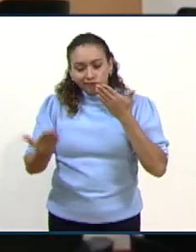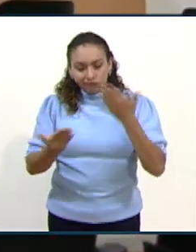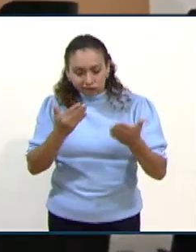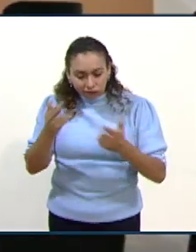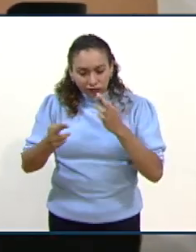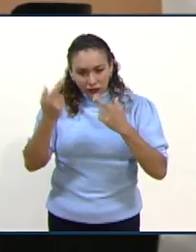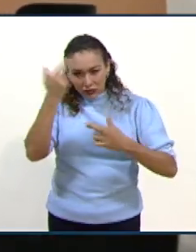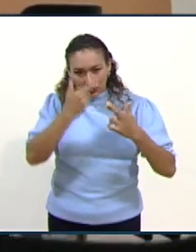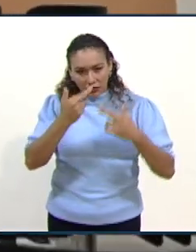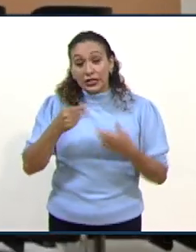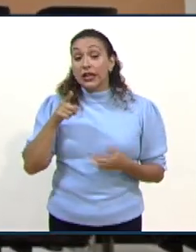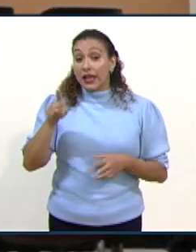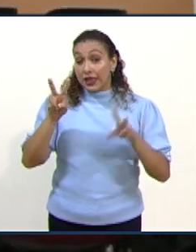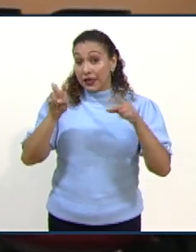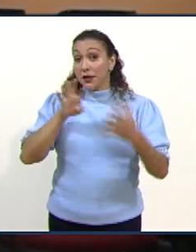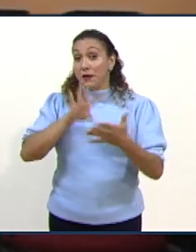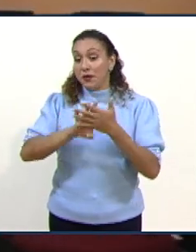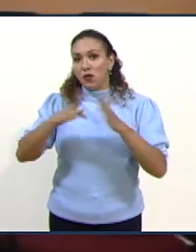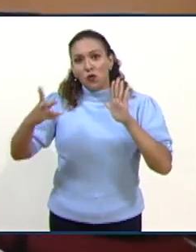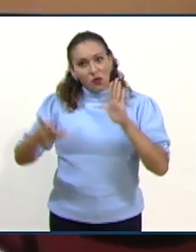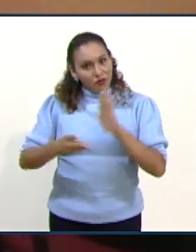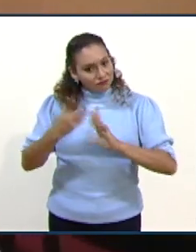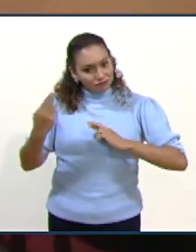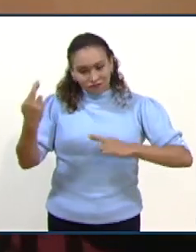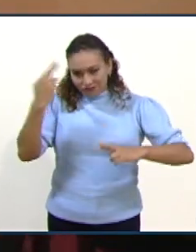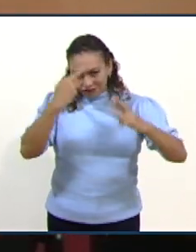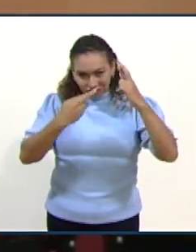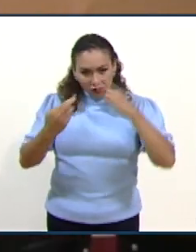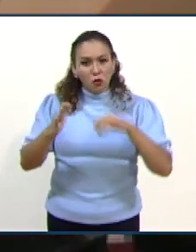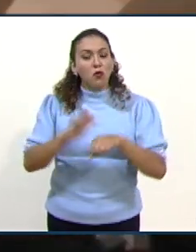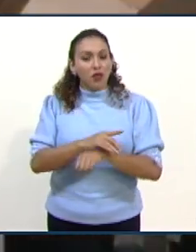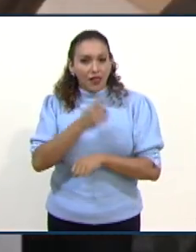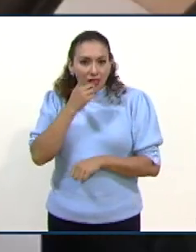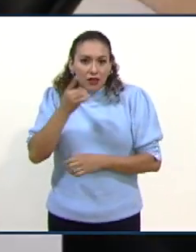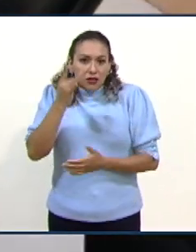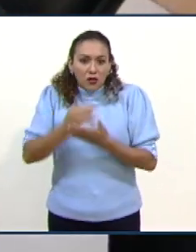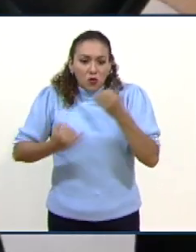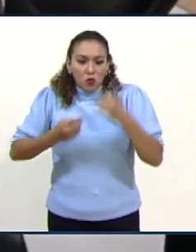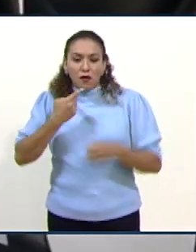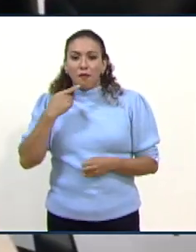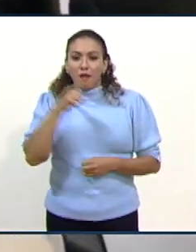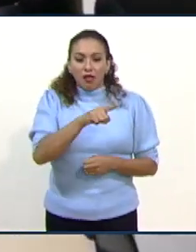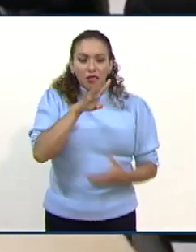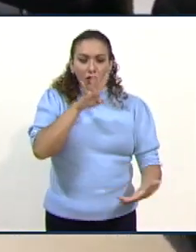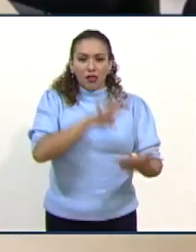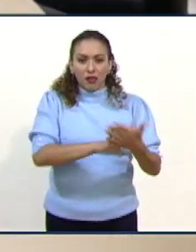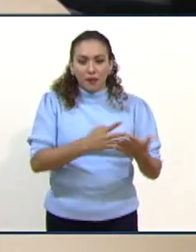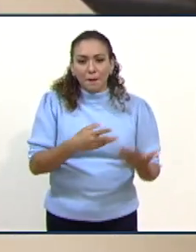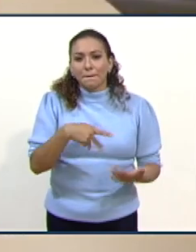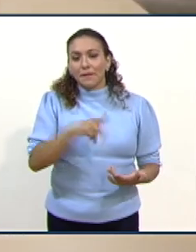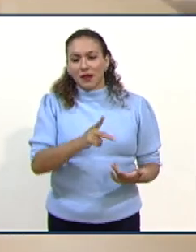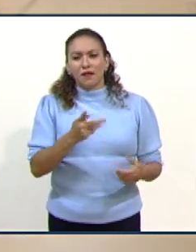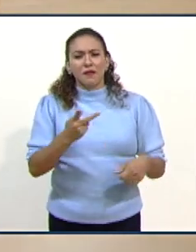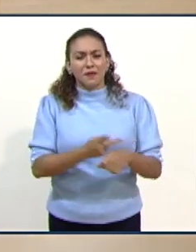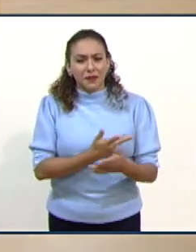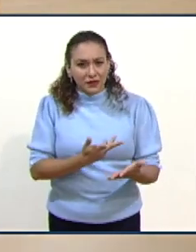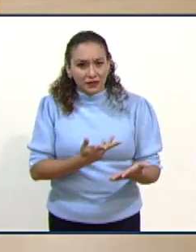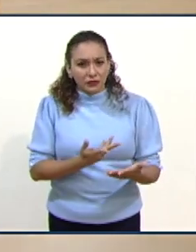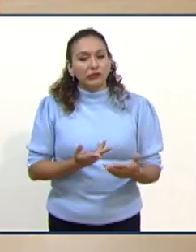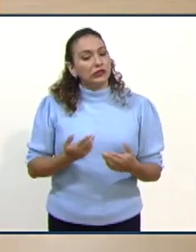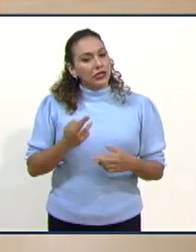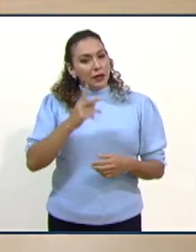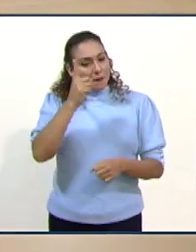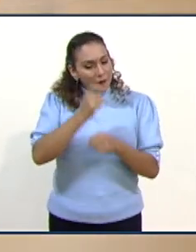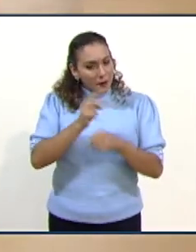no solo revisan las cuestiones con las que está inconforme el sentenciado, sino también se verifica que se hayan respetado todos